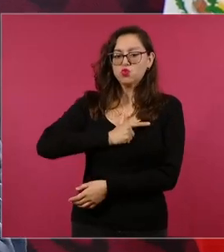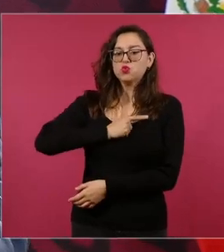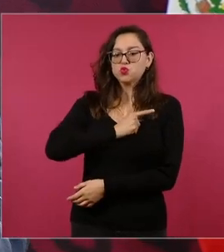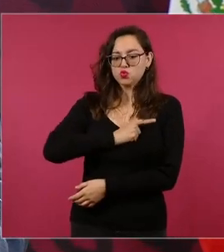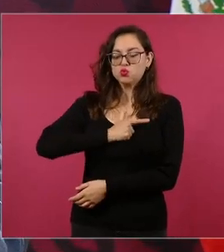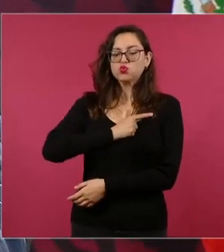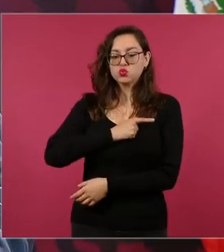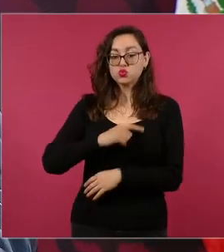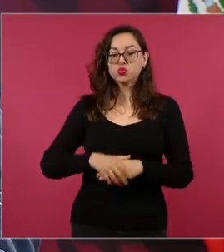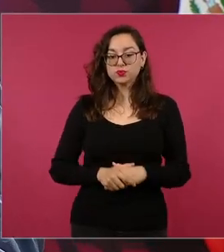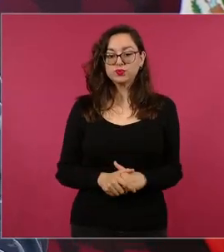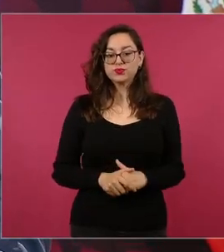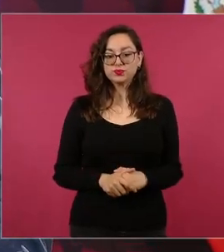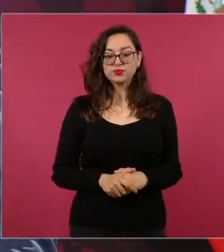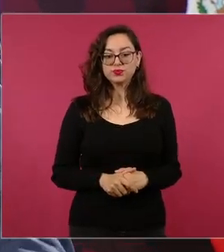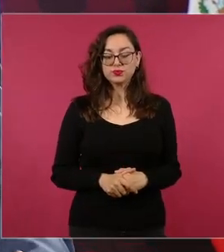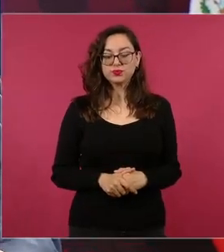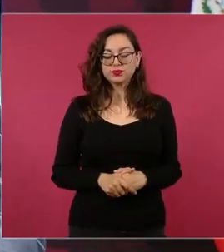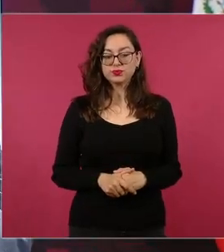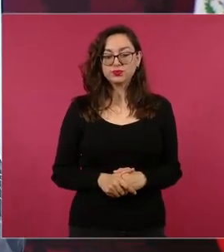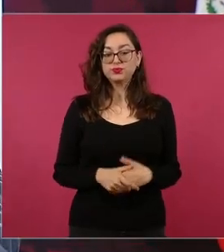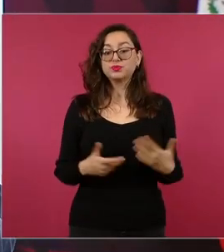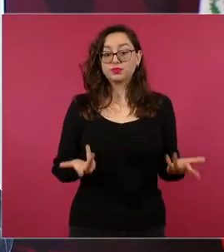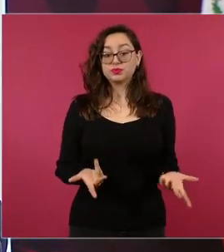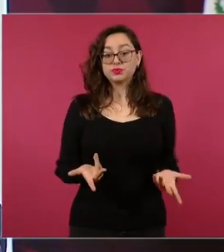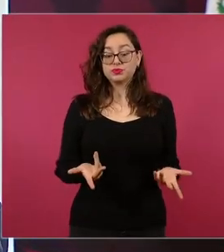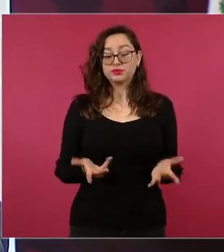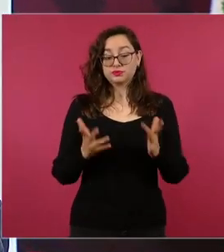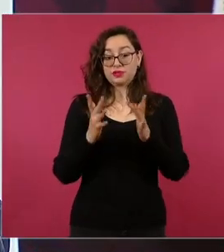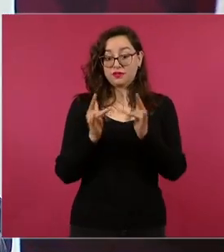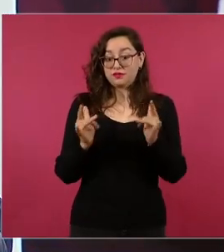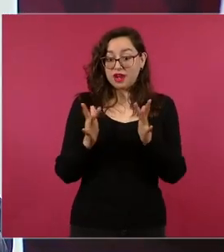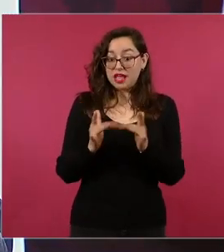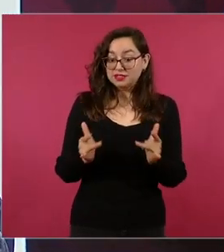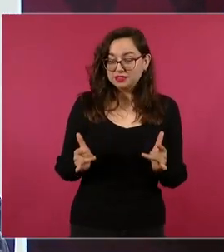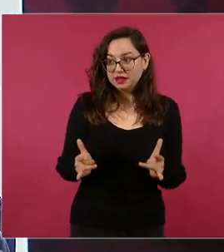lo celebro mucho, y más en el caso de Francia,